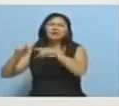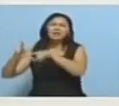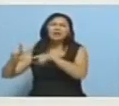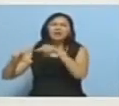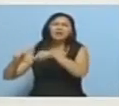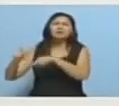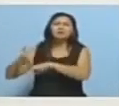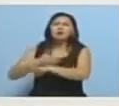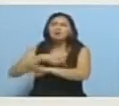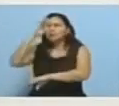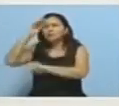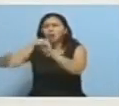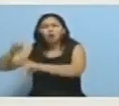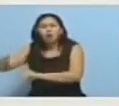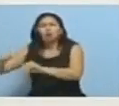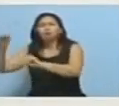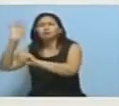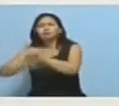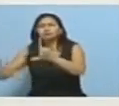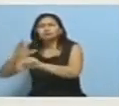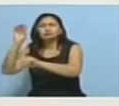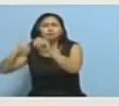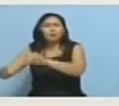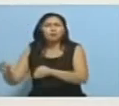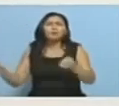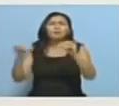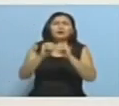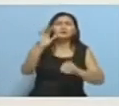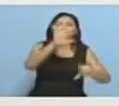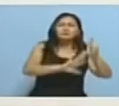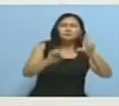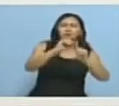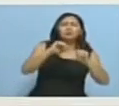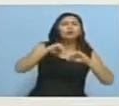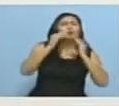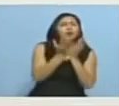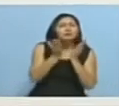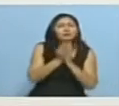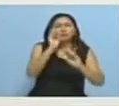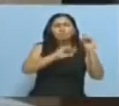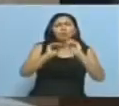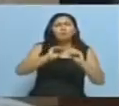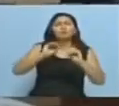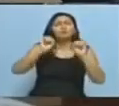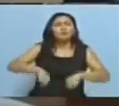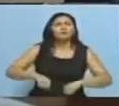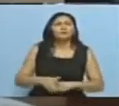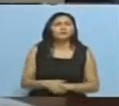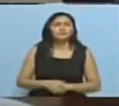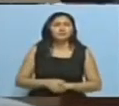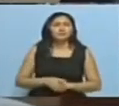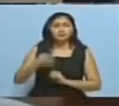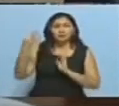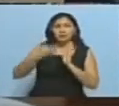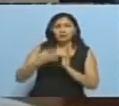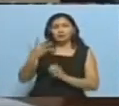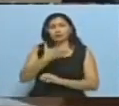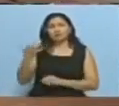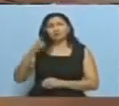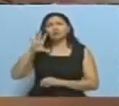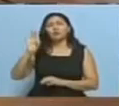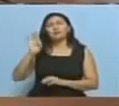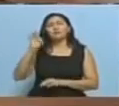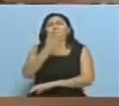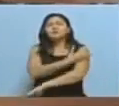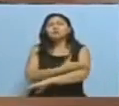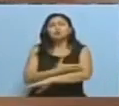contenidos digitales y la promoción de contenidos educativos a través de la segunda pantalla. 3.550 millones de pesos